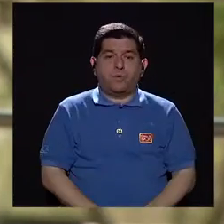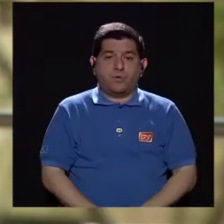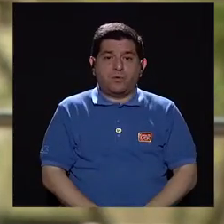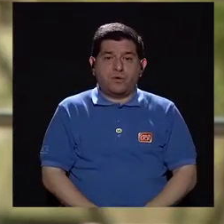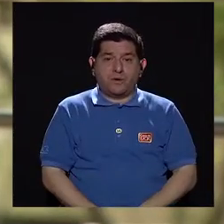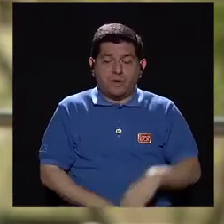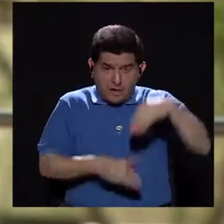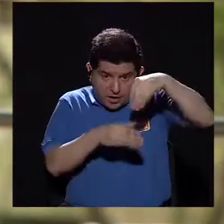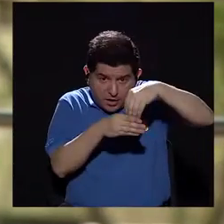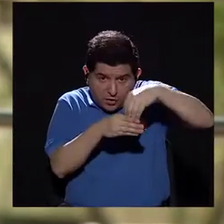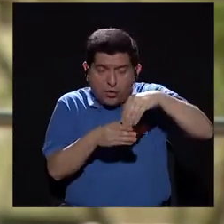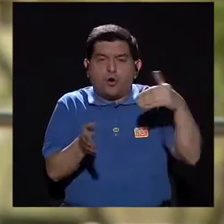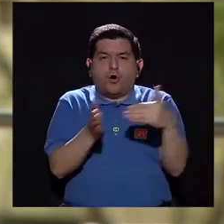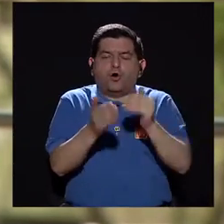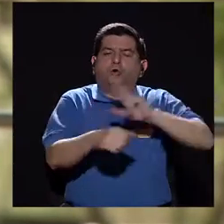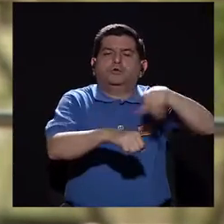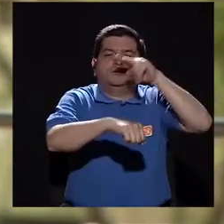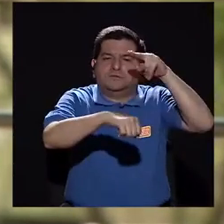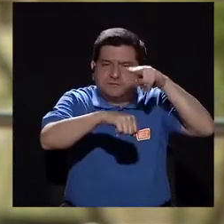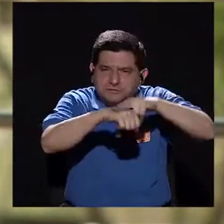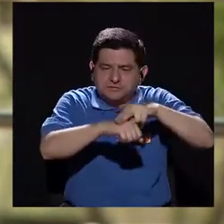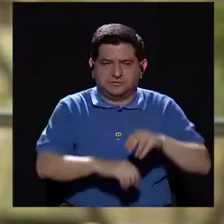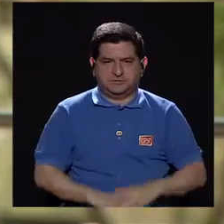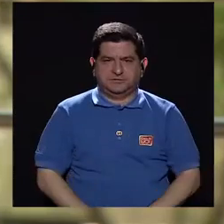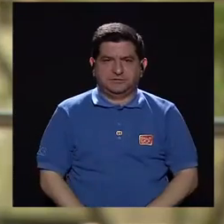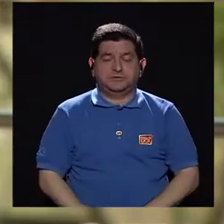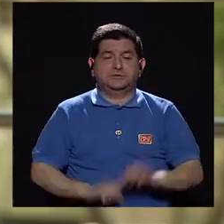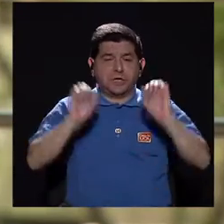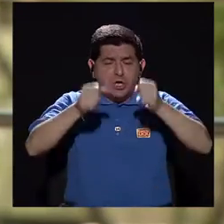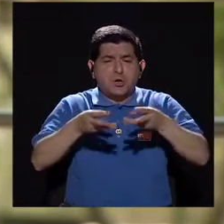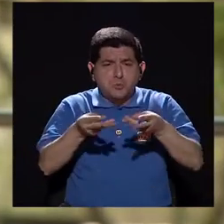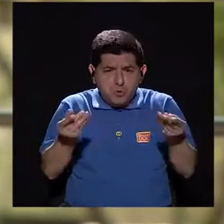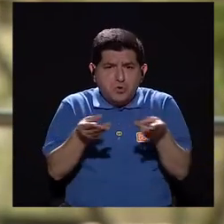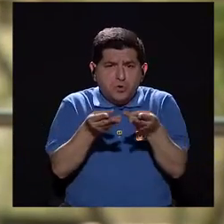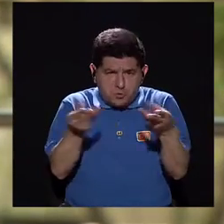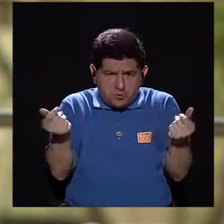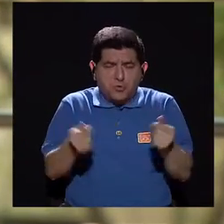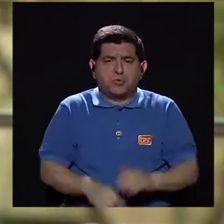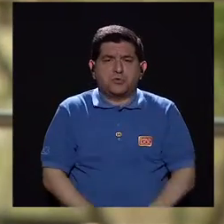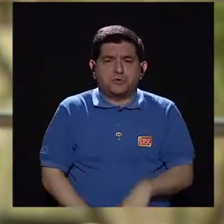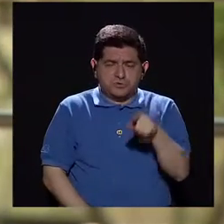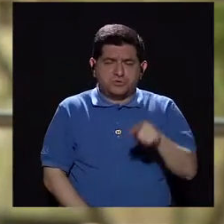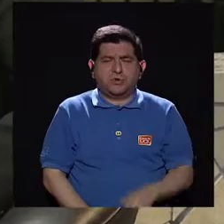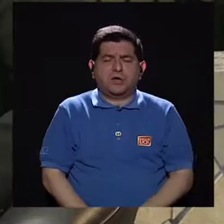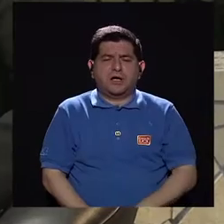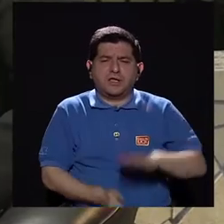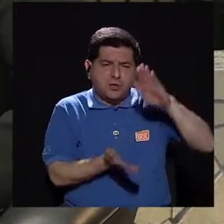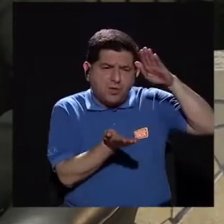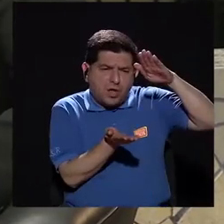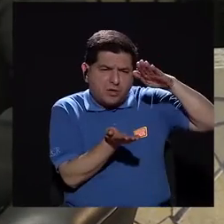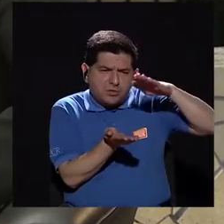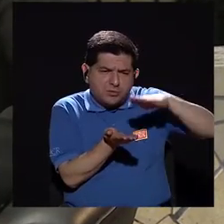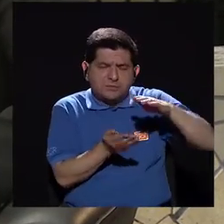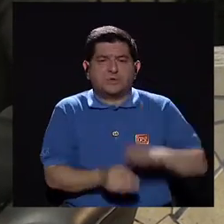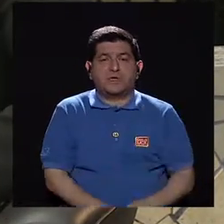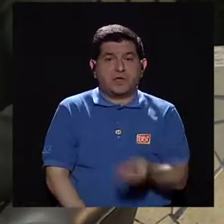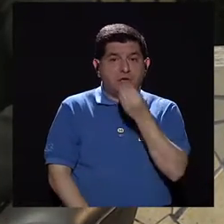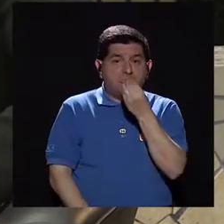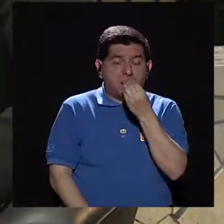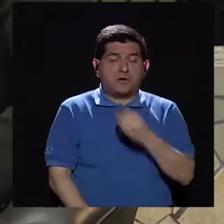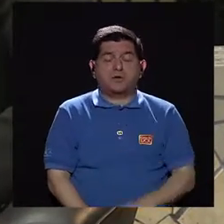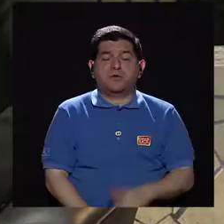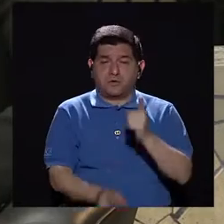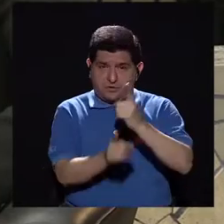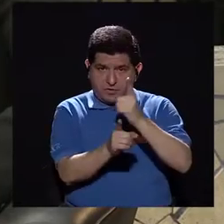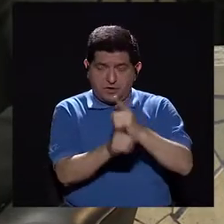que el tejido vuelva a su normalidad y se produzca una descongestión. Sí, una